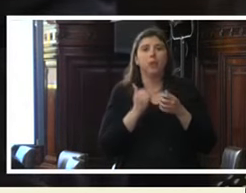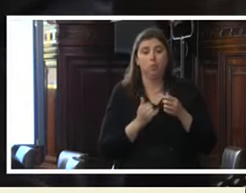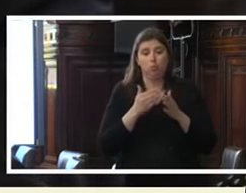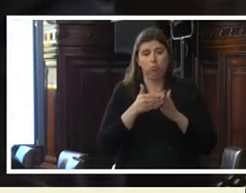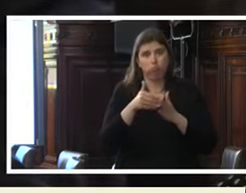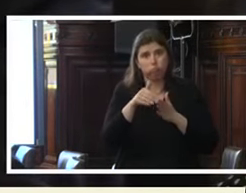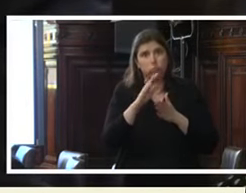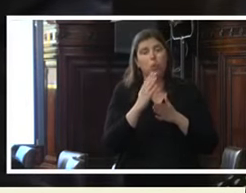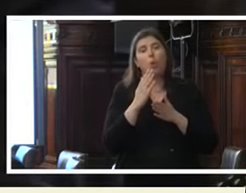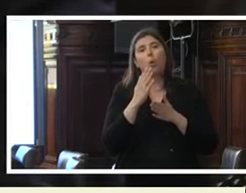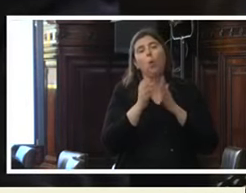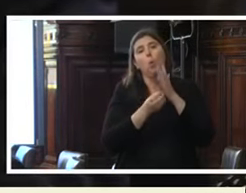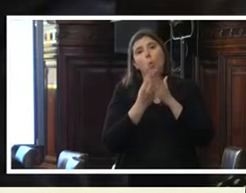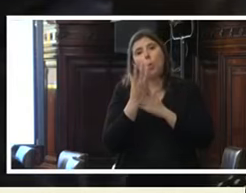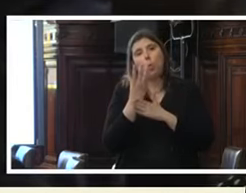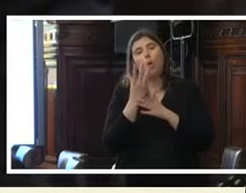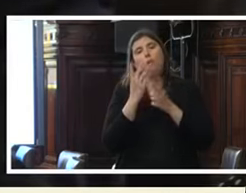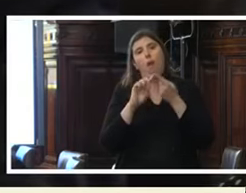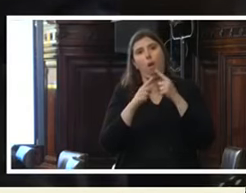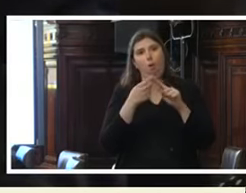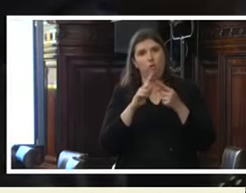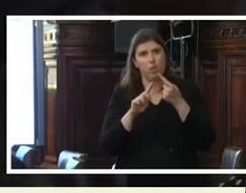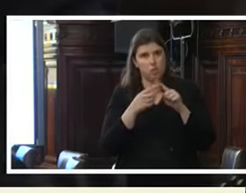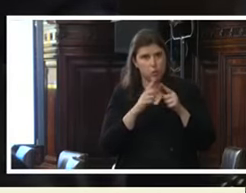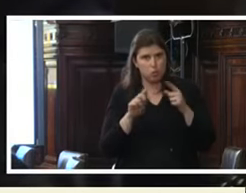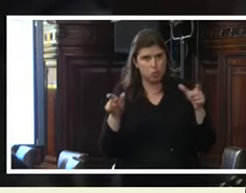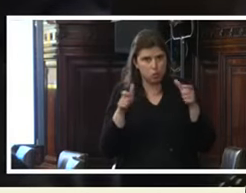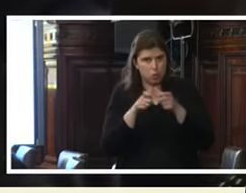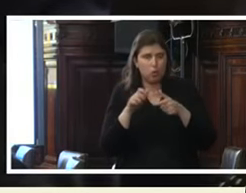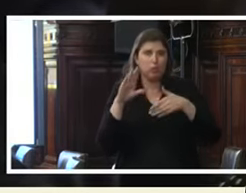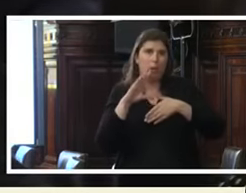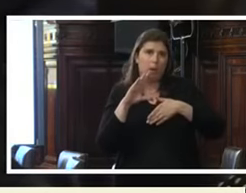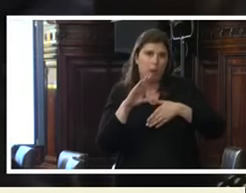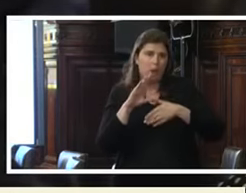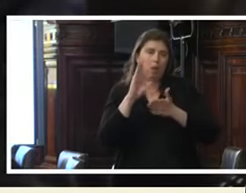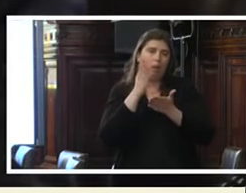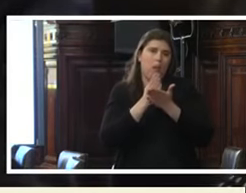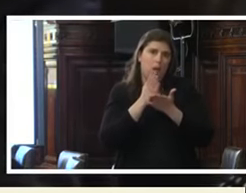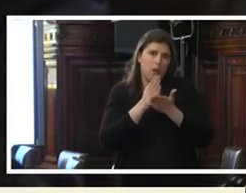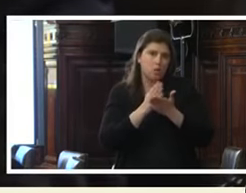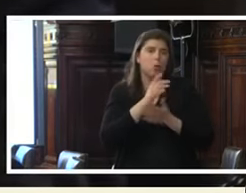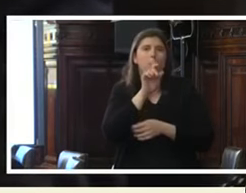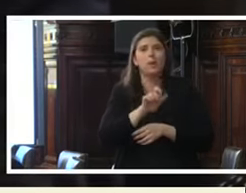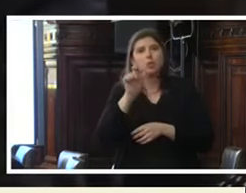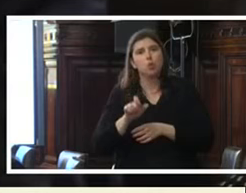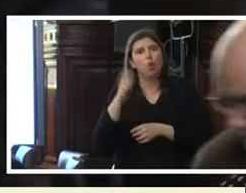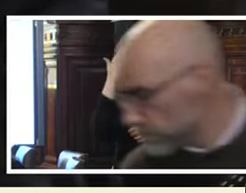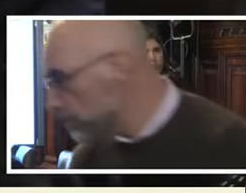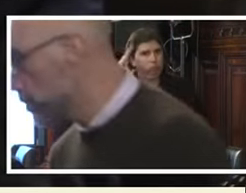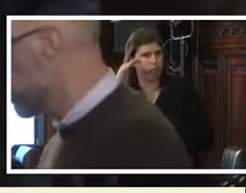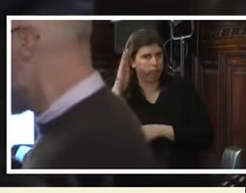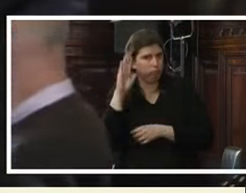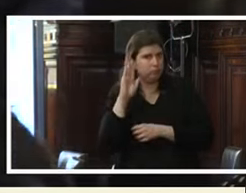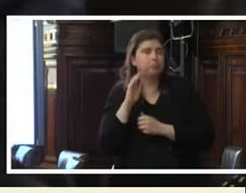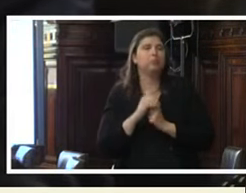una nueva convención interamericana de derechos de las personas mayores y yo soy